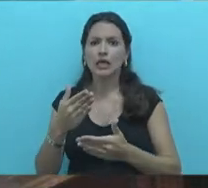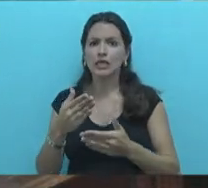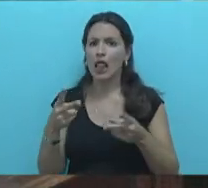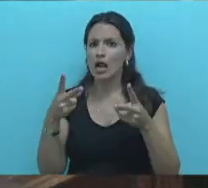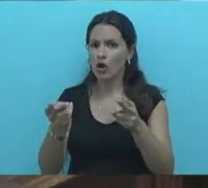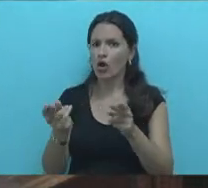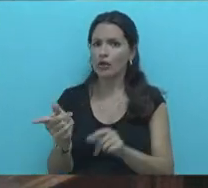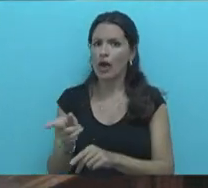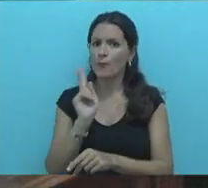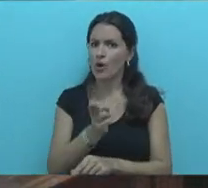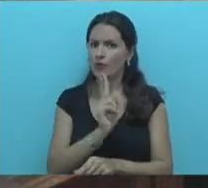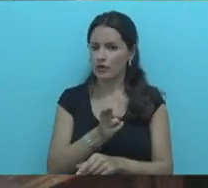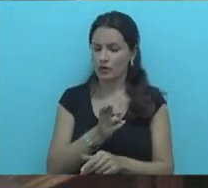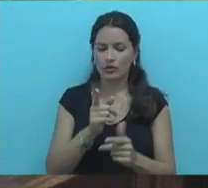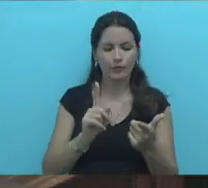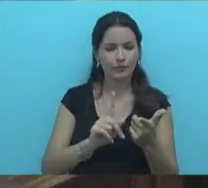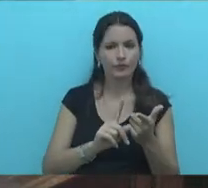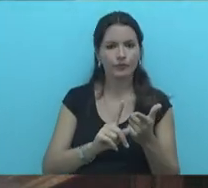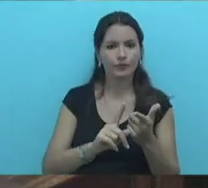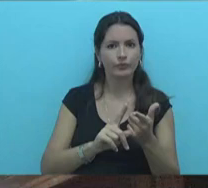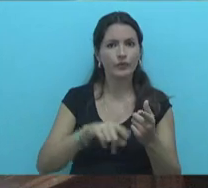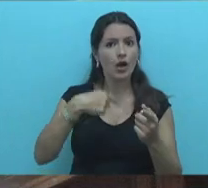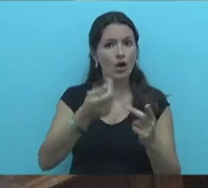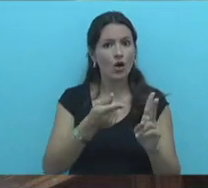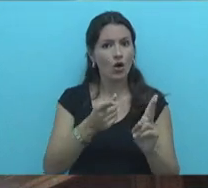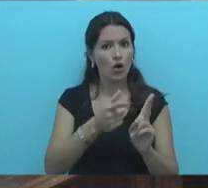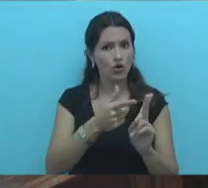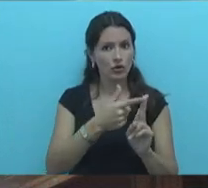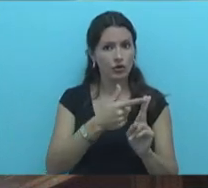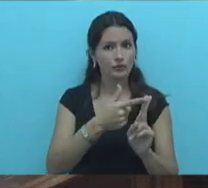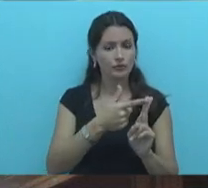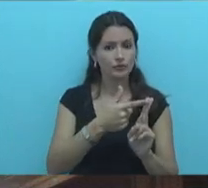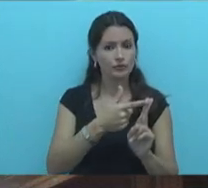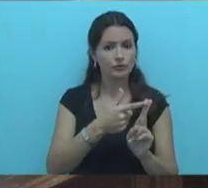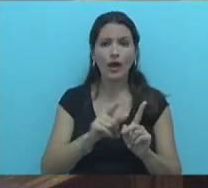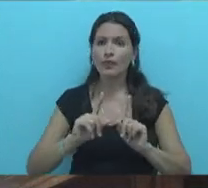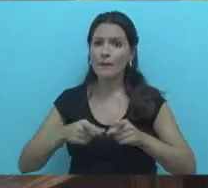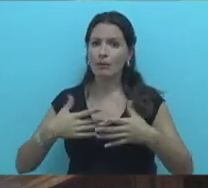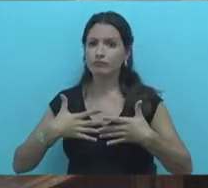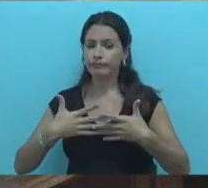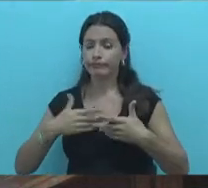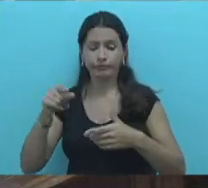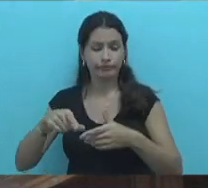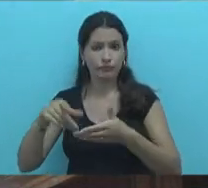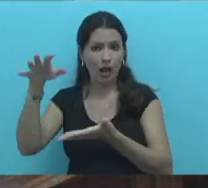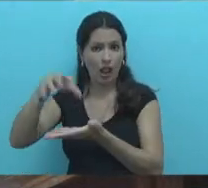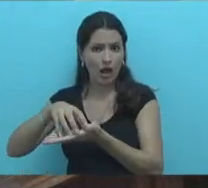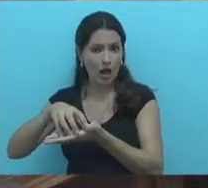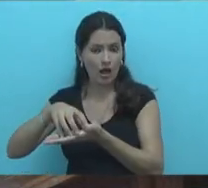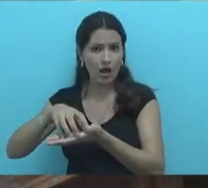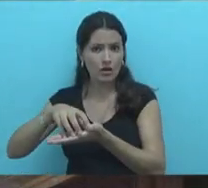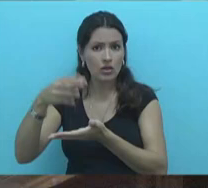también, en el mismo sentido, declaramos el beneplácito también de la misma Cámara Federal de Seguridad Social de la